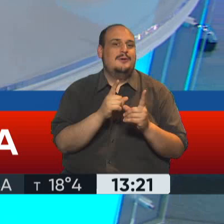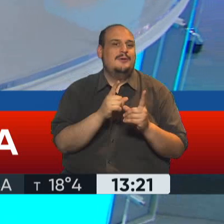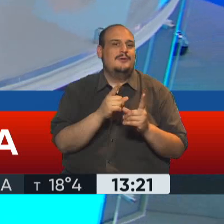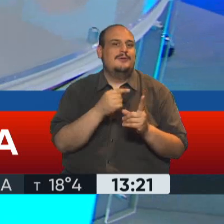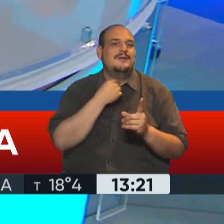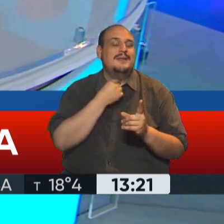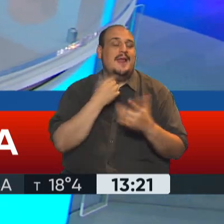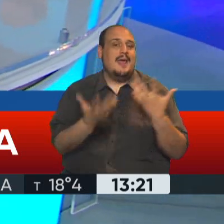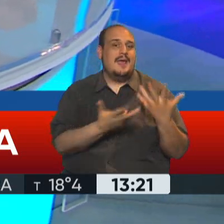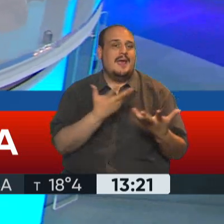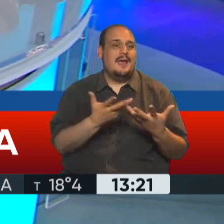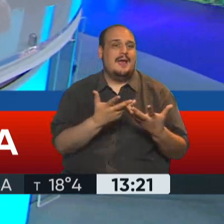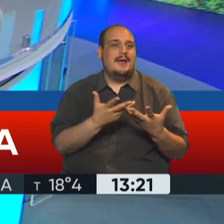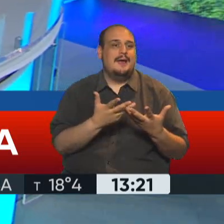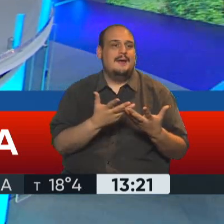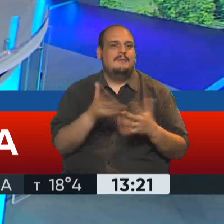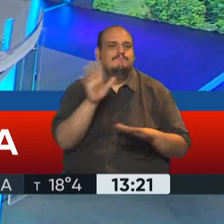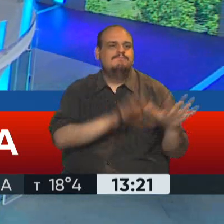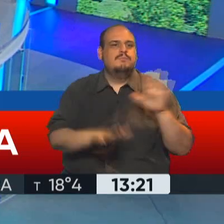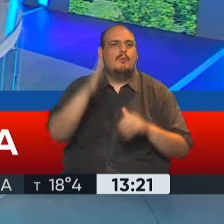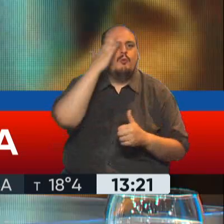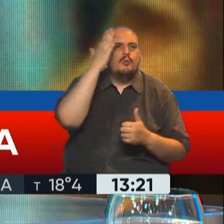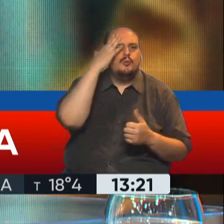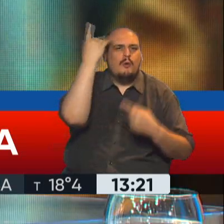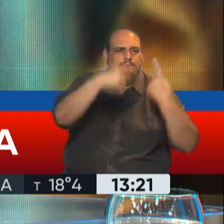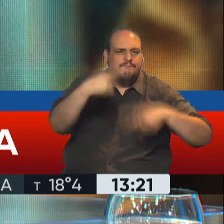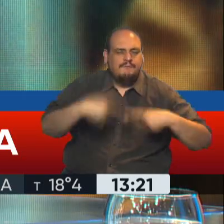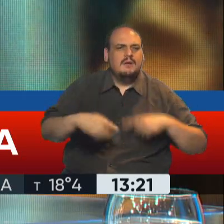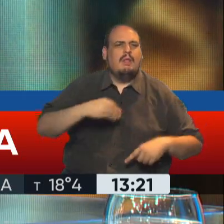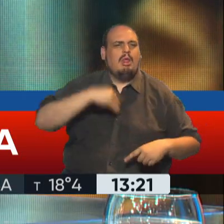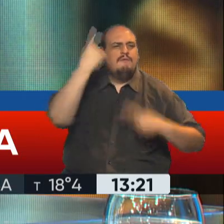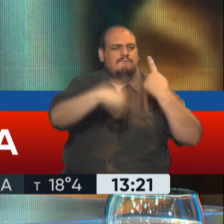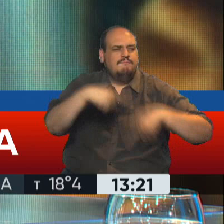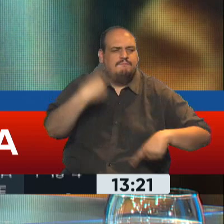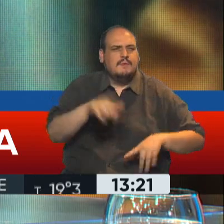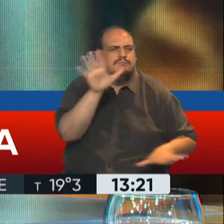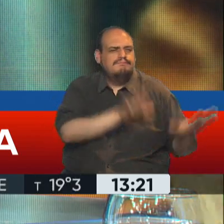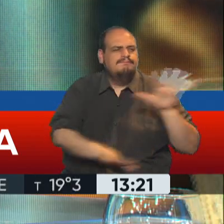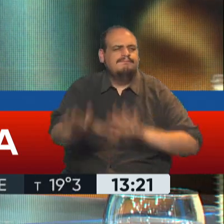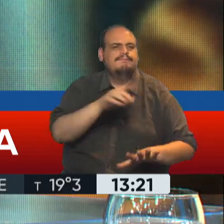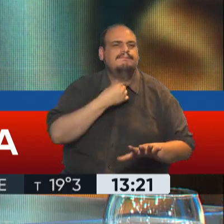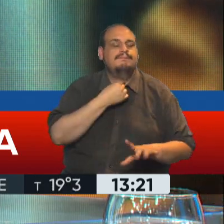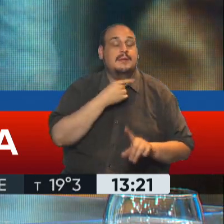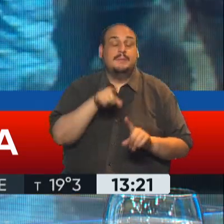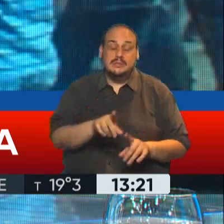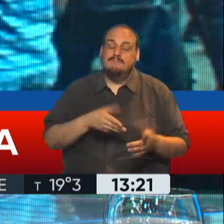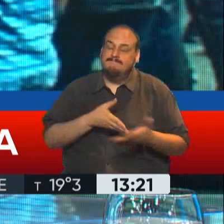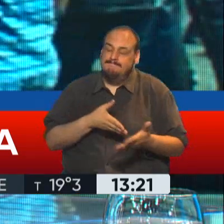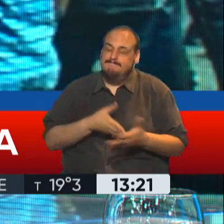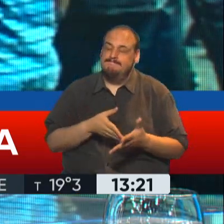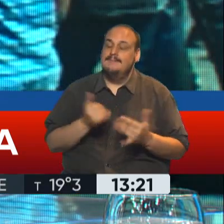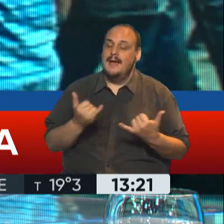tipo de régimen multicultural y multireligioso en Medio Oriente, con muchísimas dificultades, ¿no? Este esquema